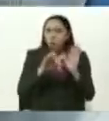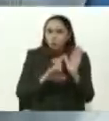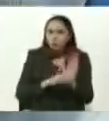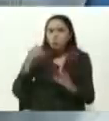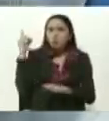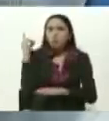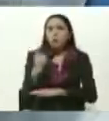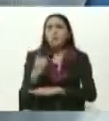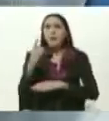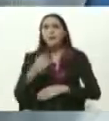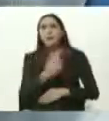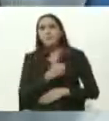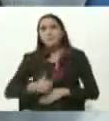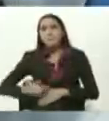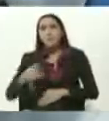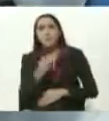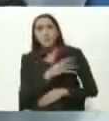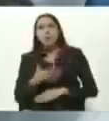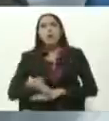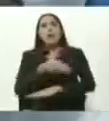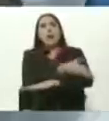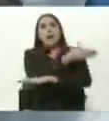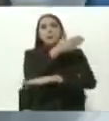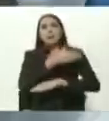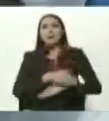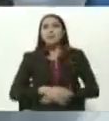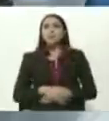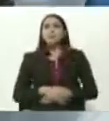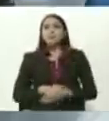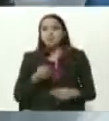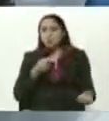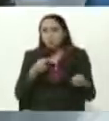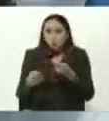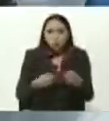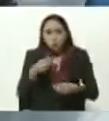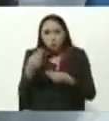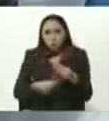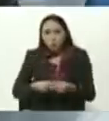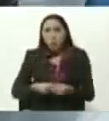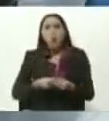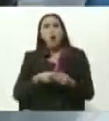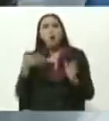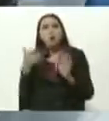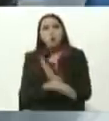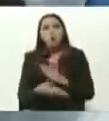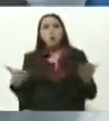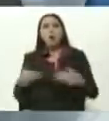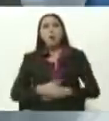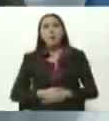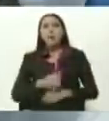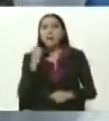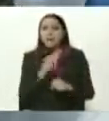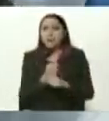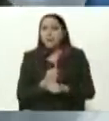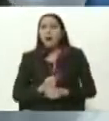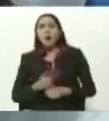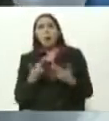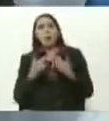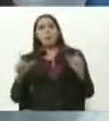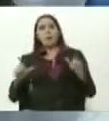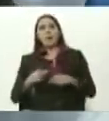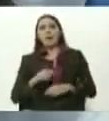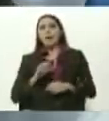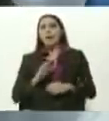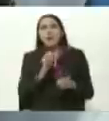que dejó Pinochet pretende desarrollar acciones como esta con la total impunidad. ¿Cuántos detenidos